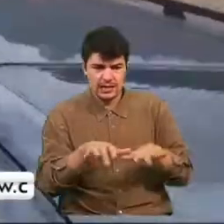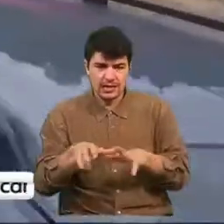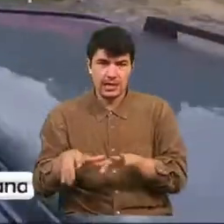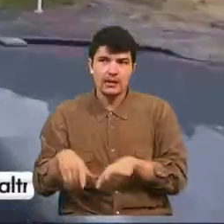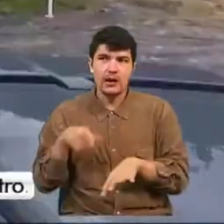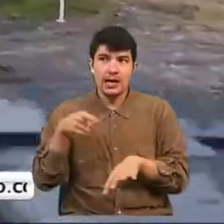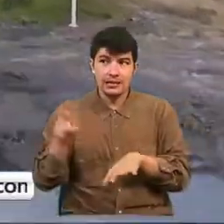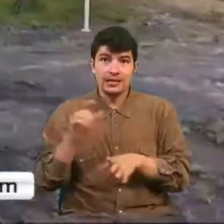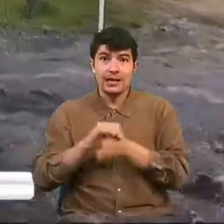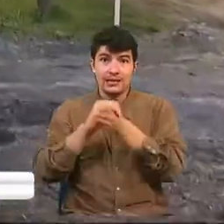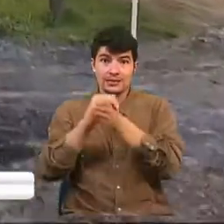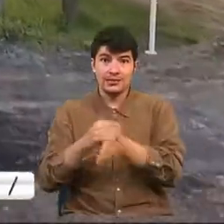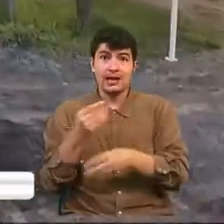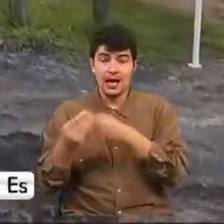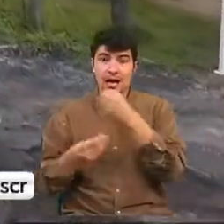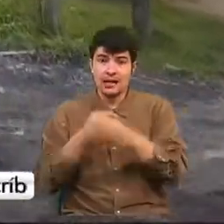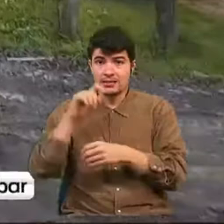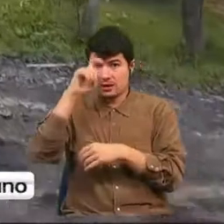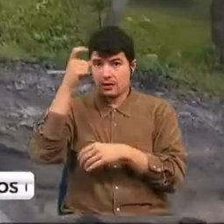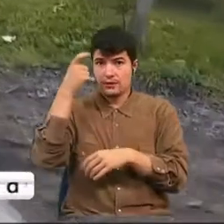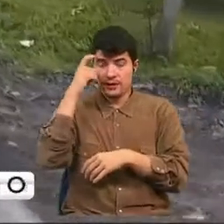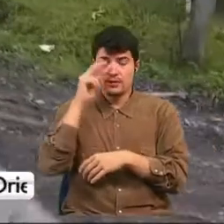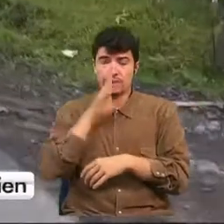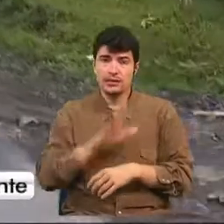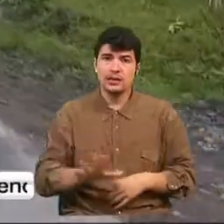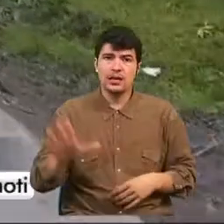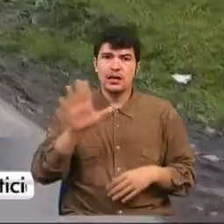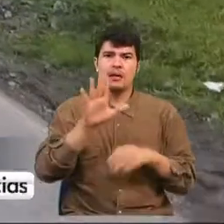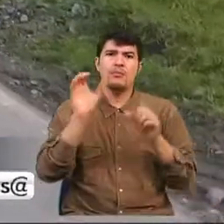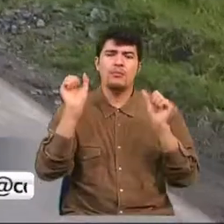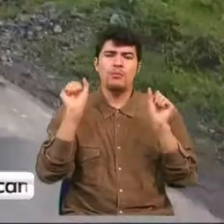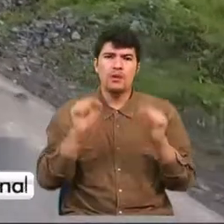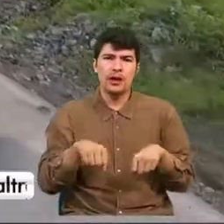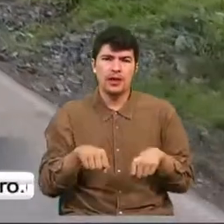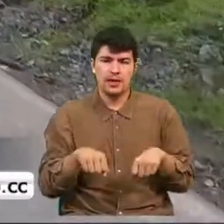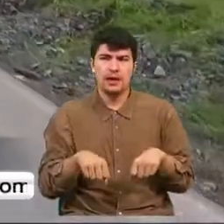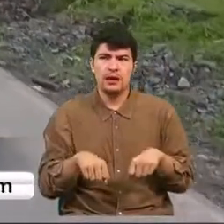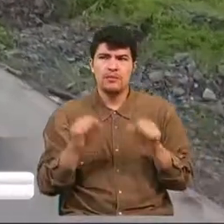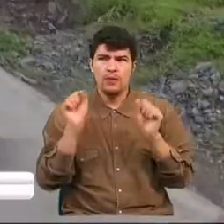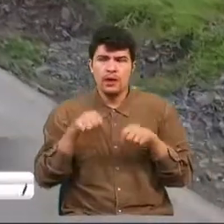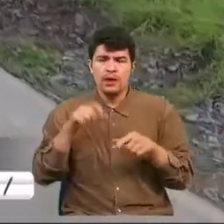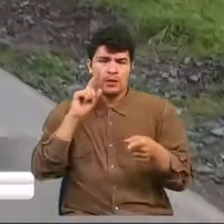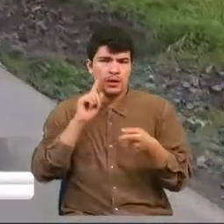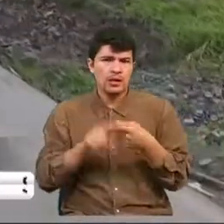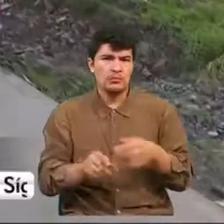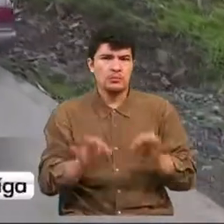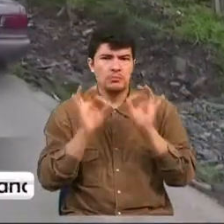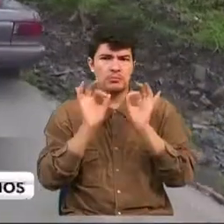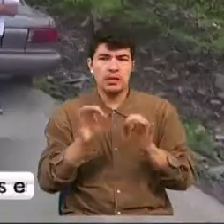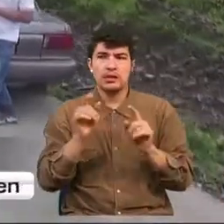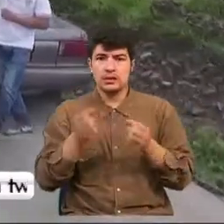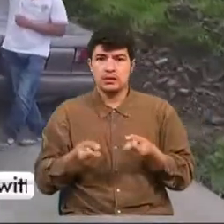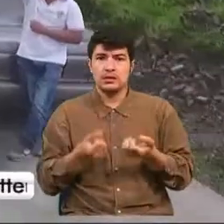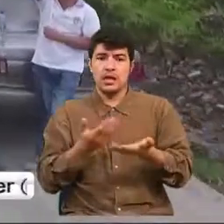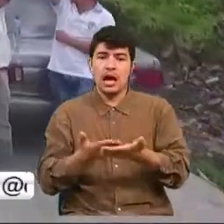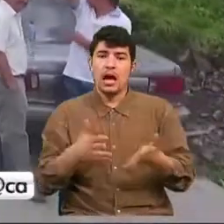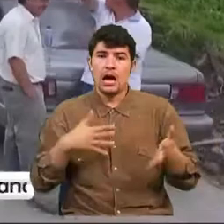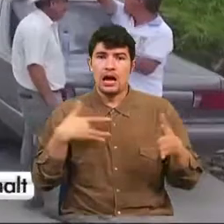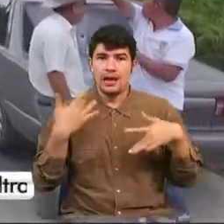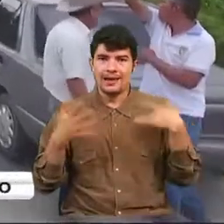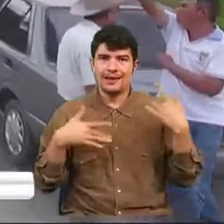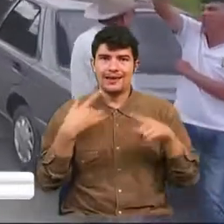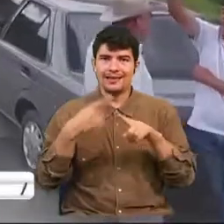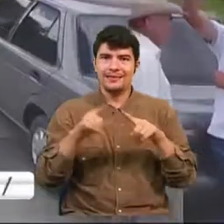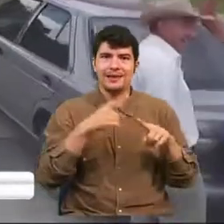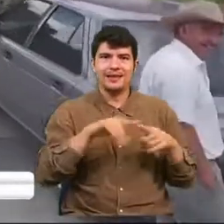que estas gestiones que hace la Gobernación de Santander pueda llegar a dar un buen fin, ¿no?, y llevar alegrías a las diferentes poblaciones.